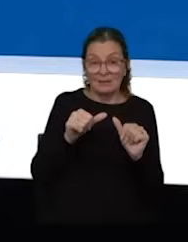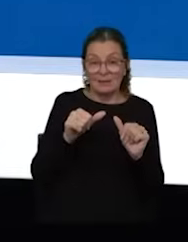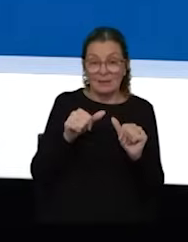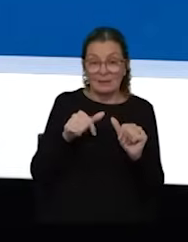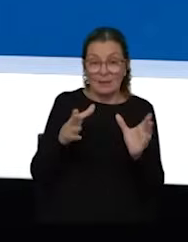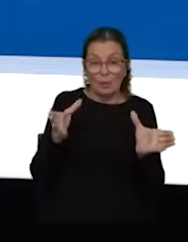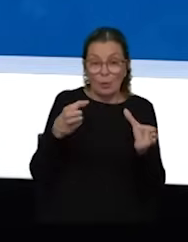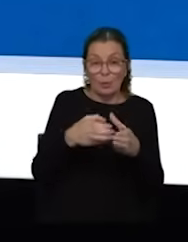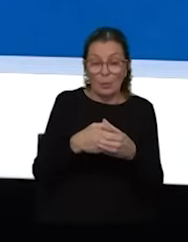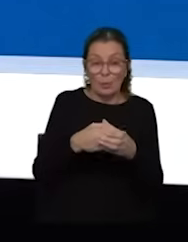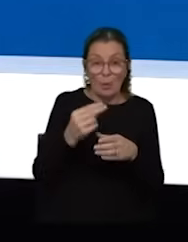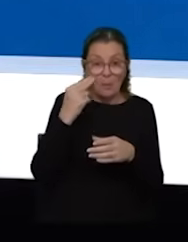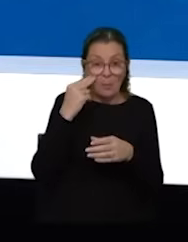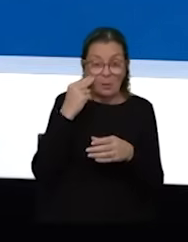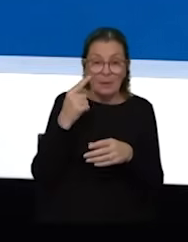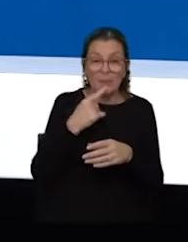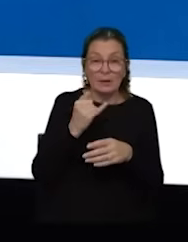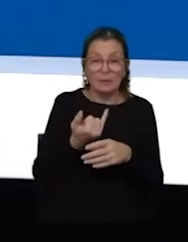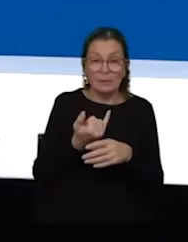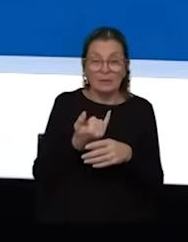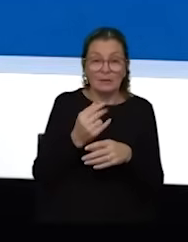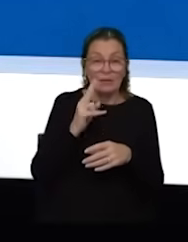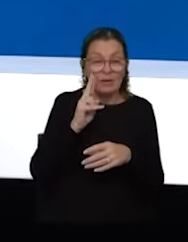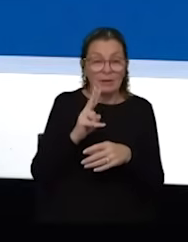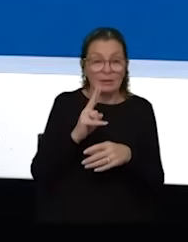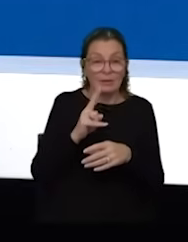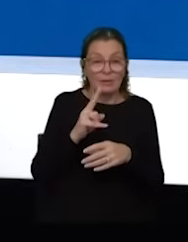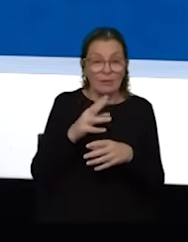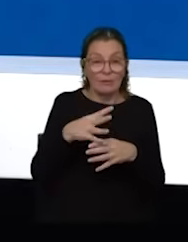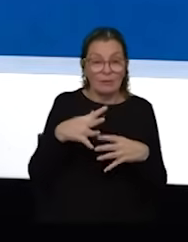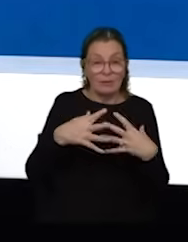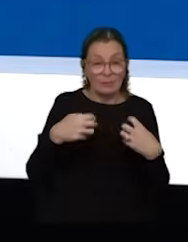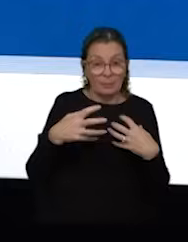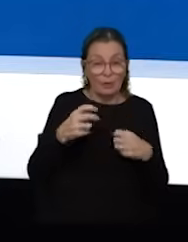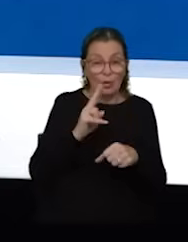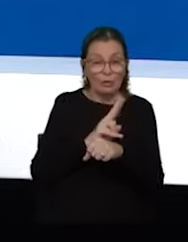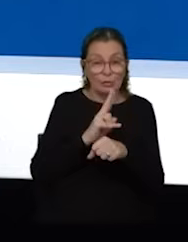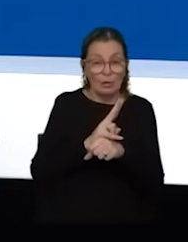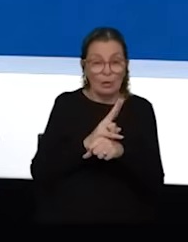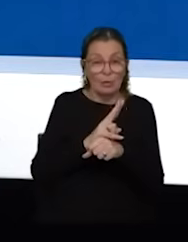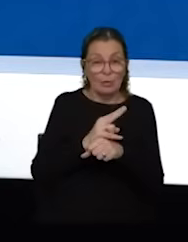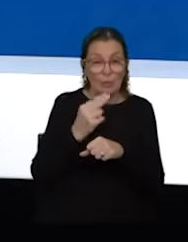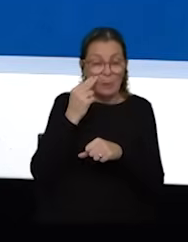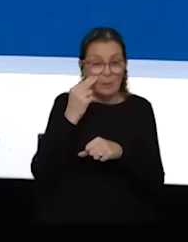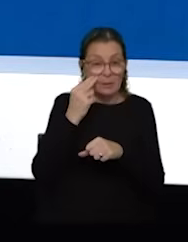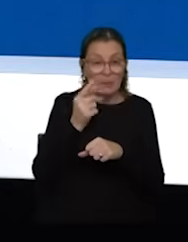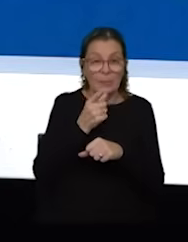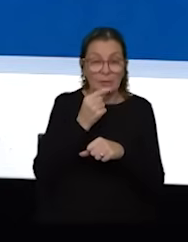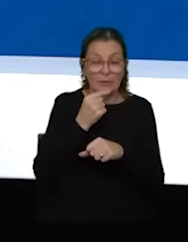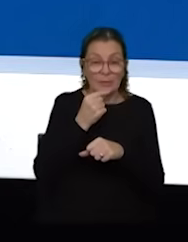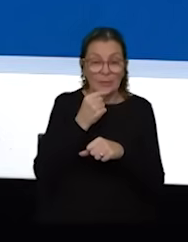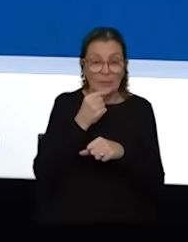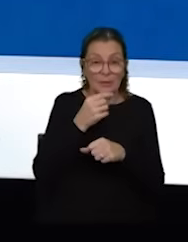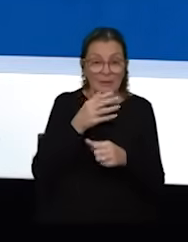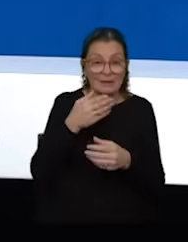a este gran problema Por ejemplo lo que tiene que ver con la flexibilización de controles para el manejo de efectivo con el repl del